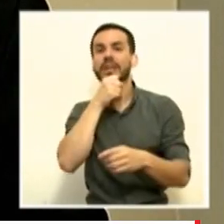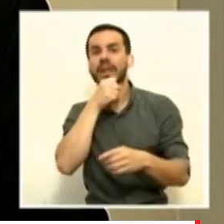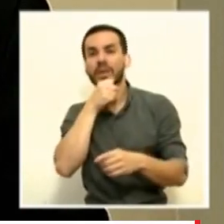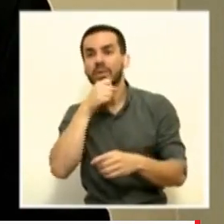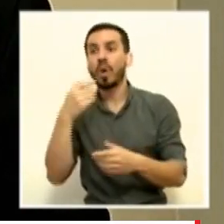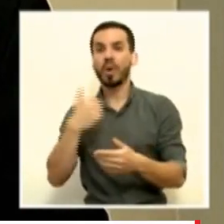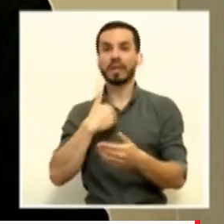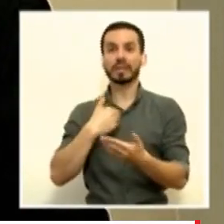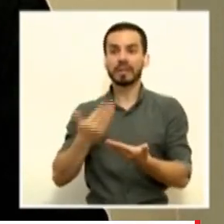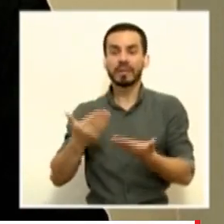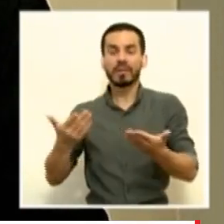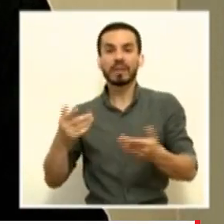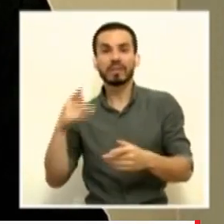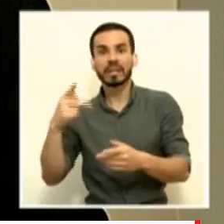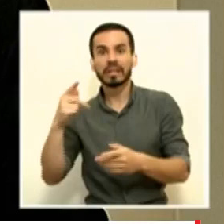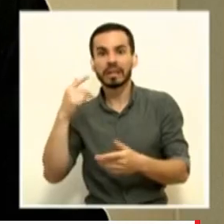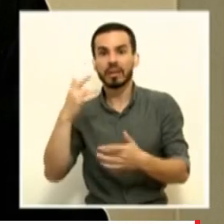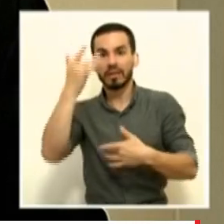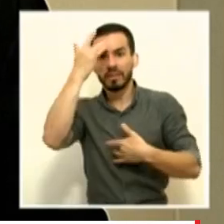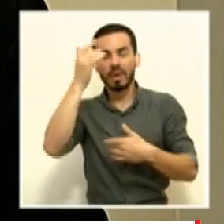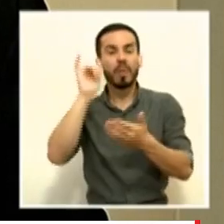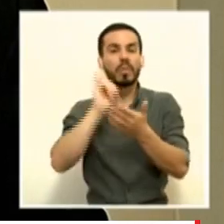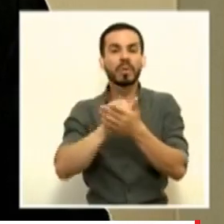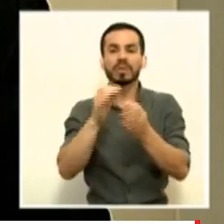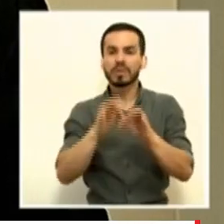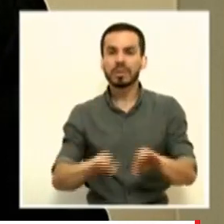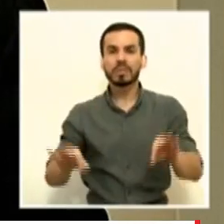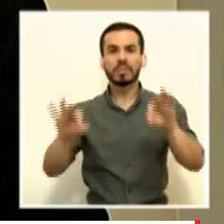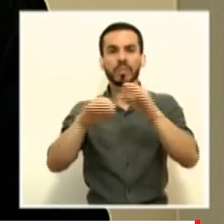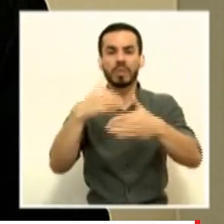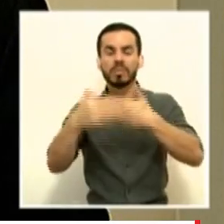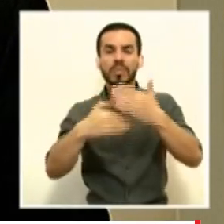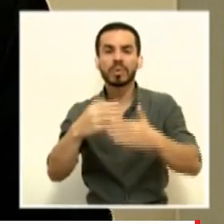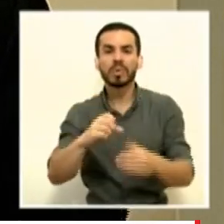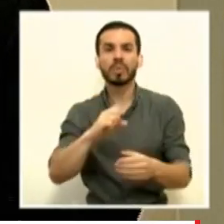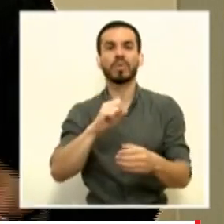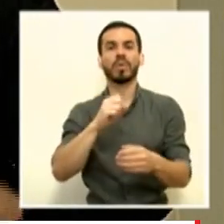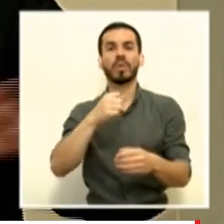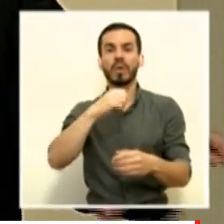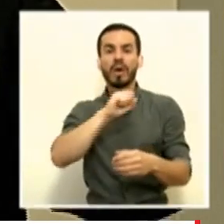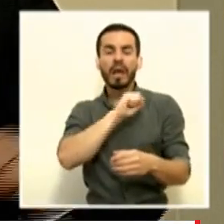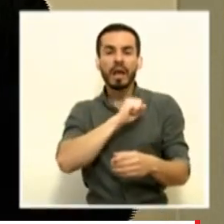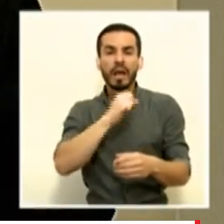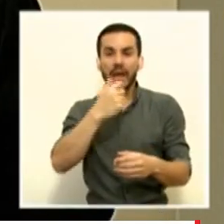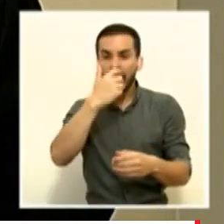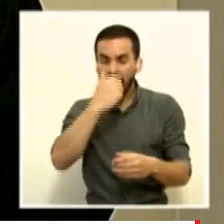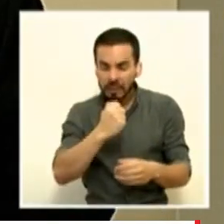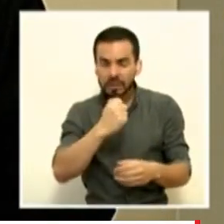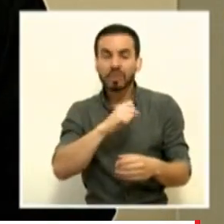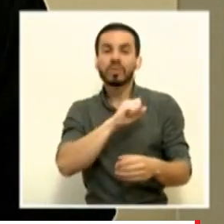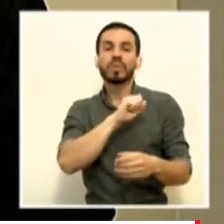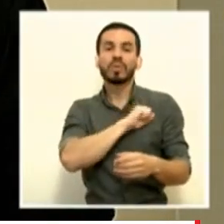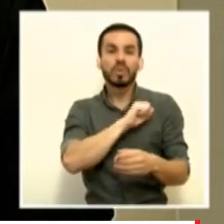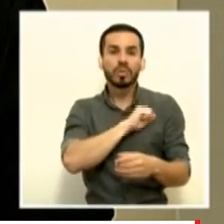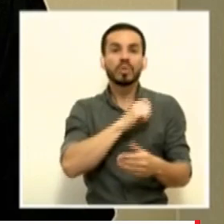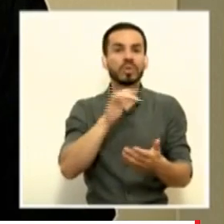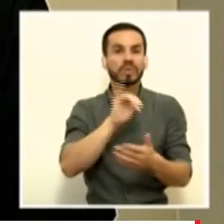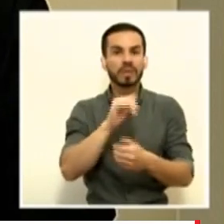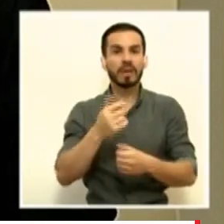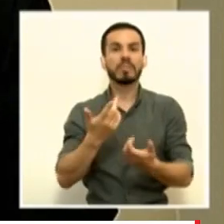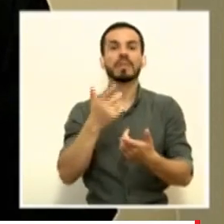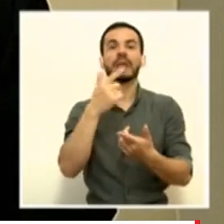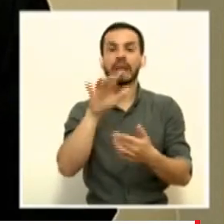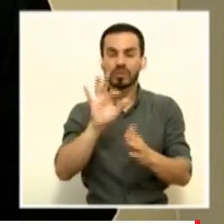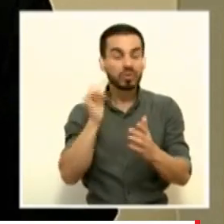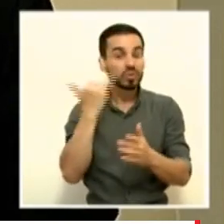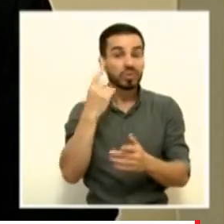la enfermedad. Por eso es tan importante el protocolo del estornudo, el protocolo de la tos, porque solo así vamos a lograr contener el